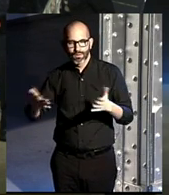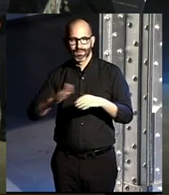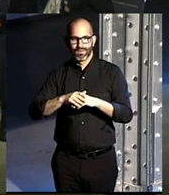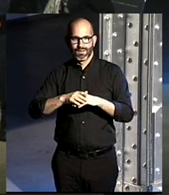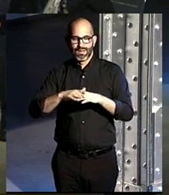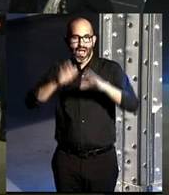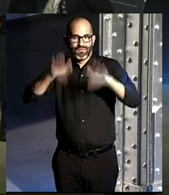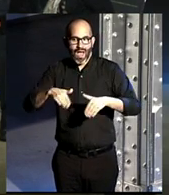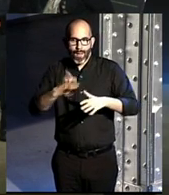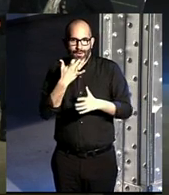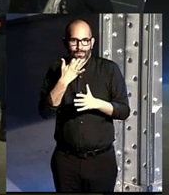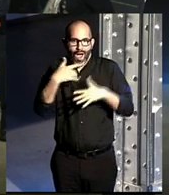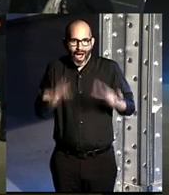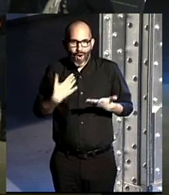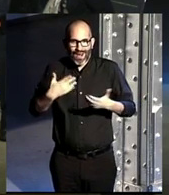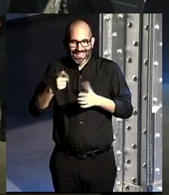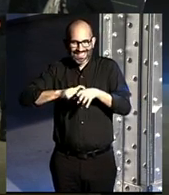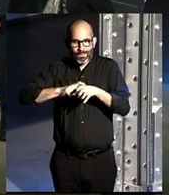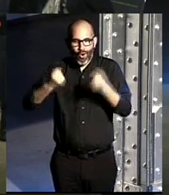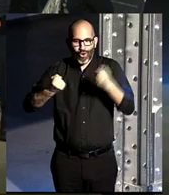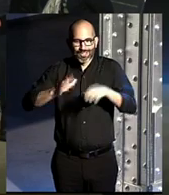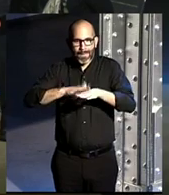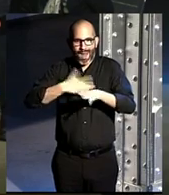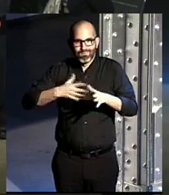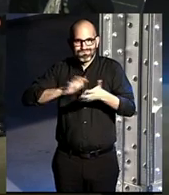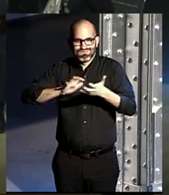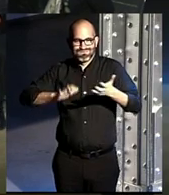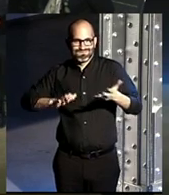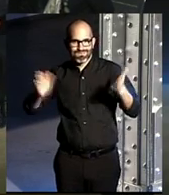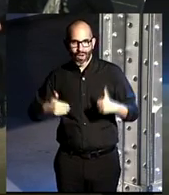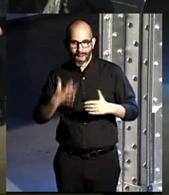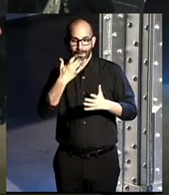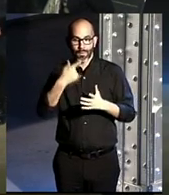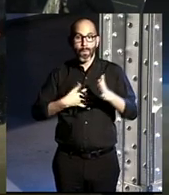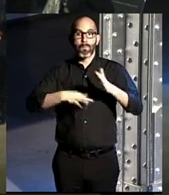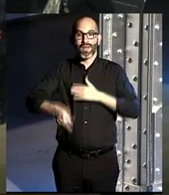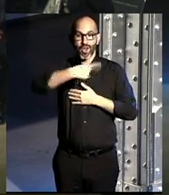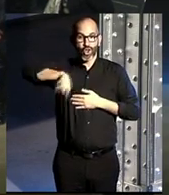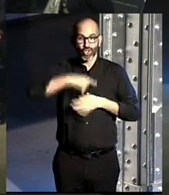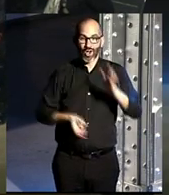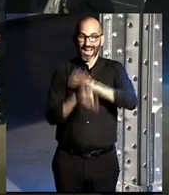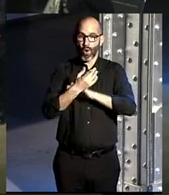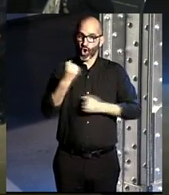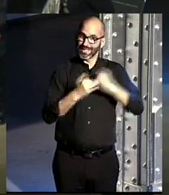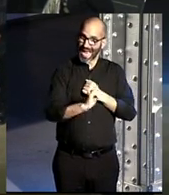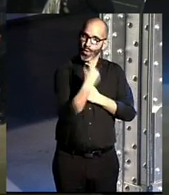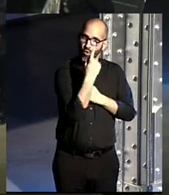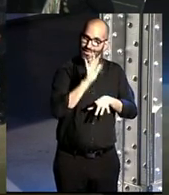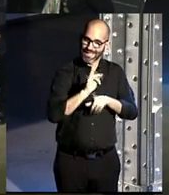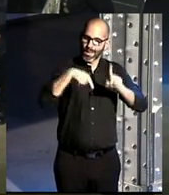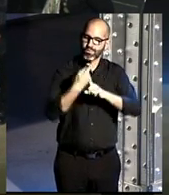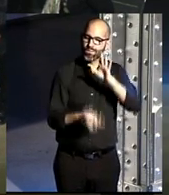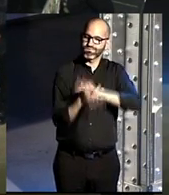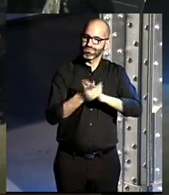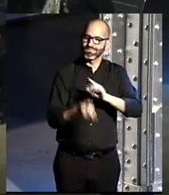Tampoco hoy hay coches de este tipo, ¿no? A partir del coche que existe, imagina un coche, digamos, futuro. Lo mismo lo